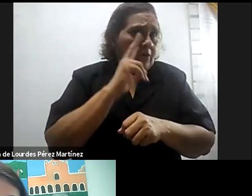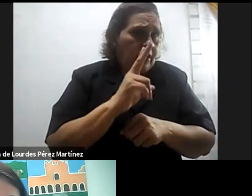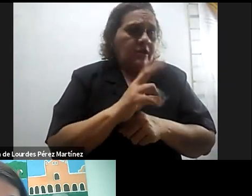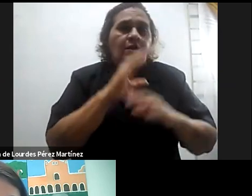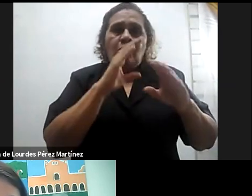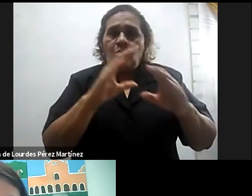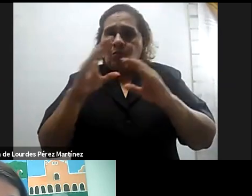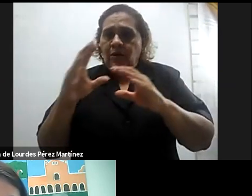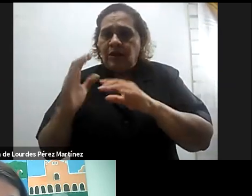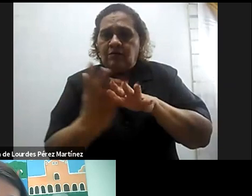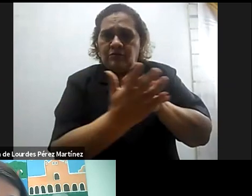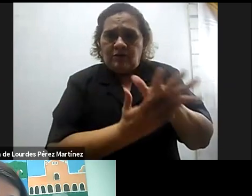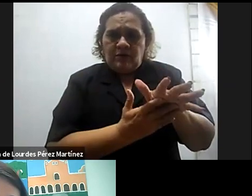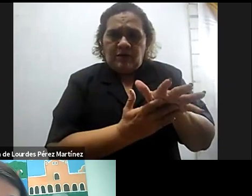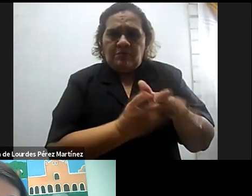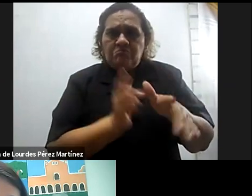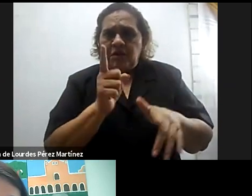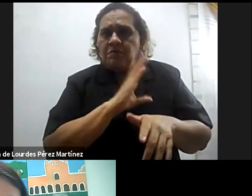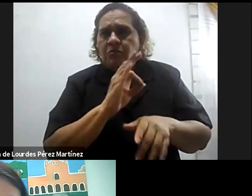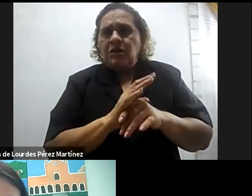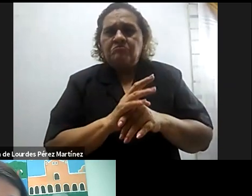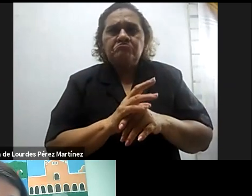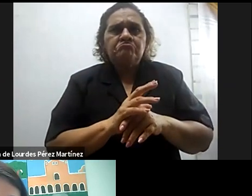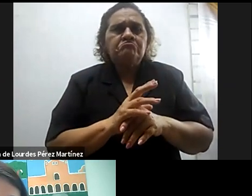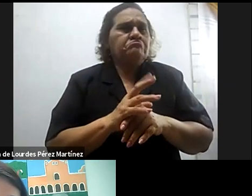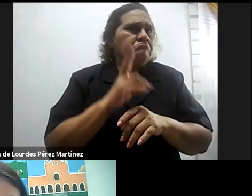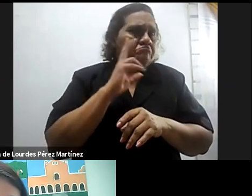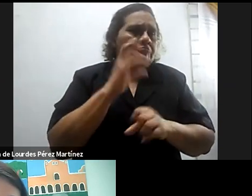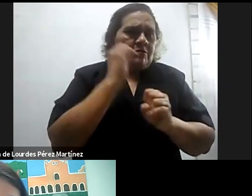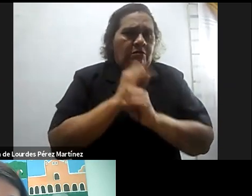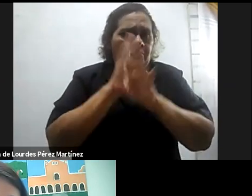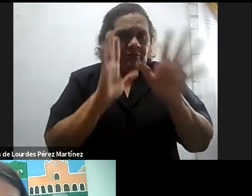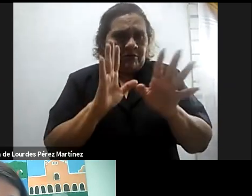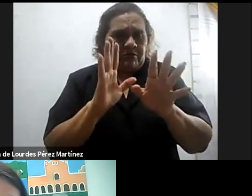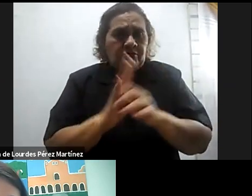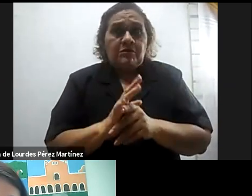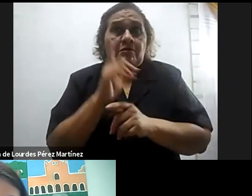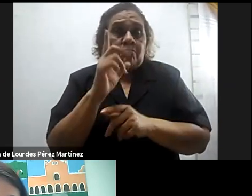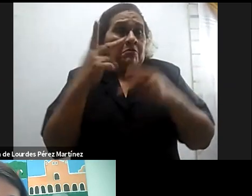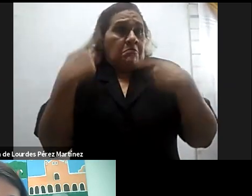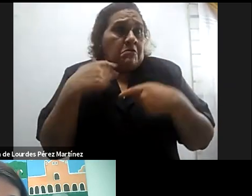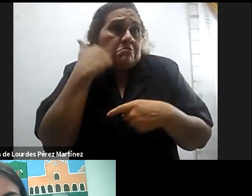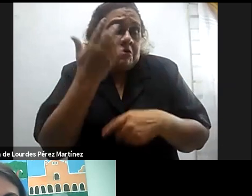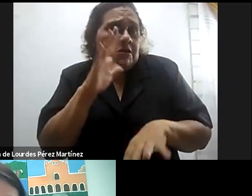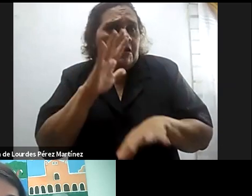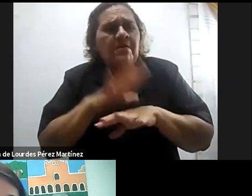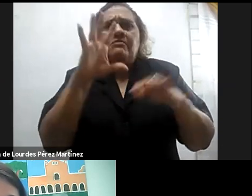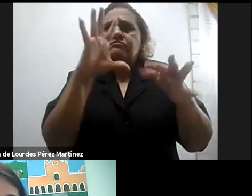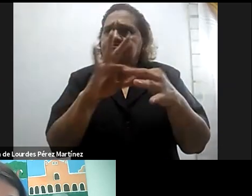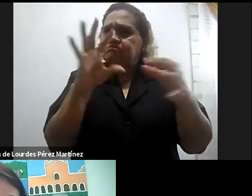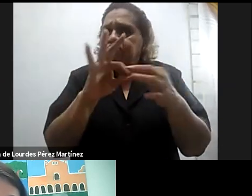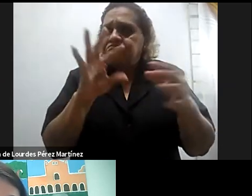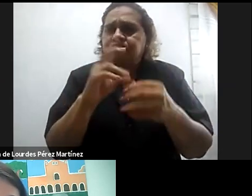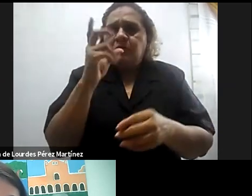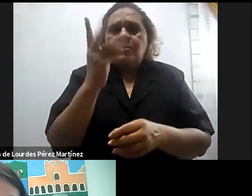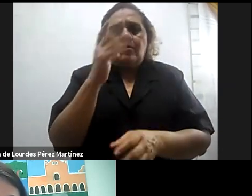también del pie. Entonces, ahí pueden encontrar ustedes información. Y si alguien quiere información más detallada, ¿no? De algunos materiales